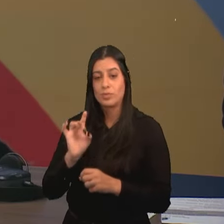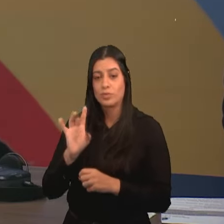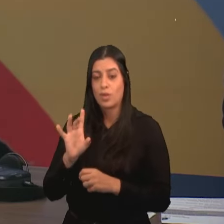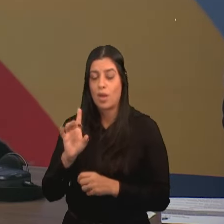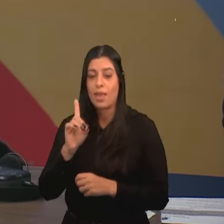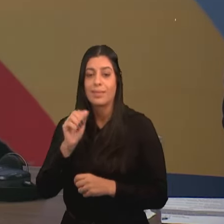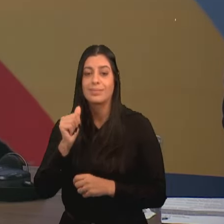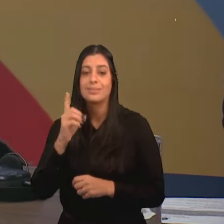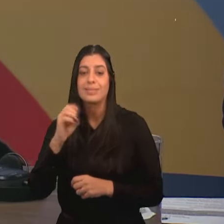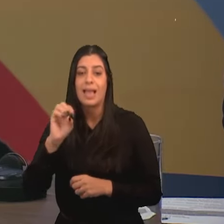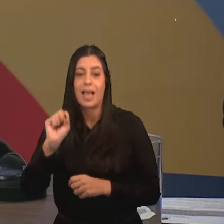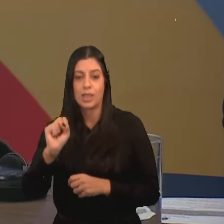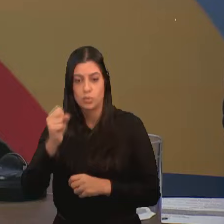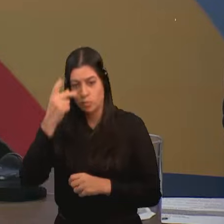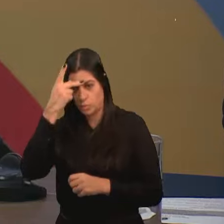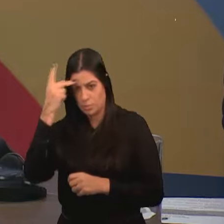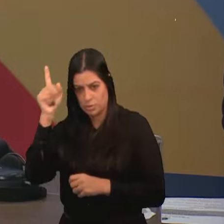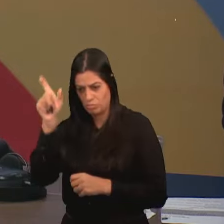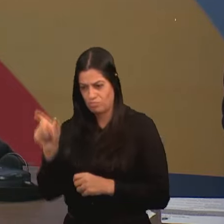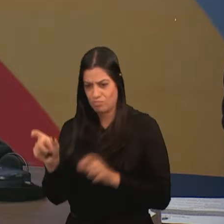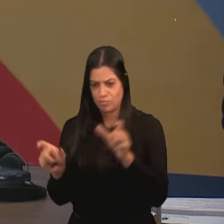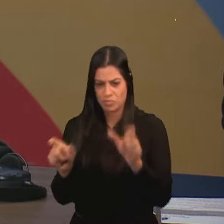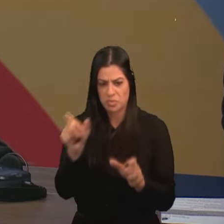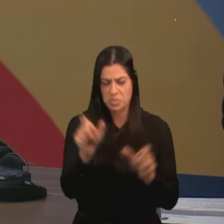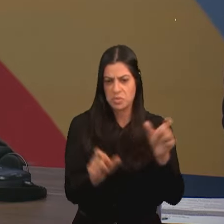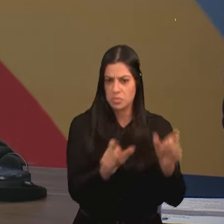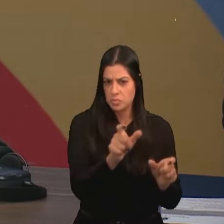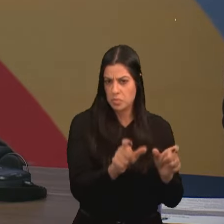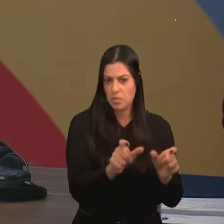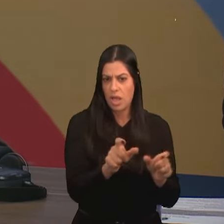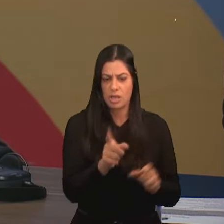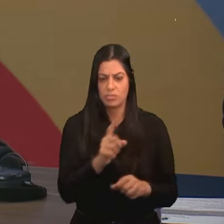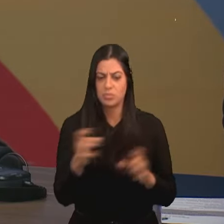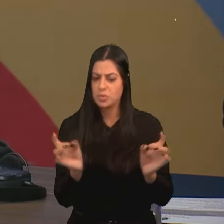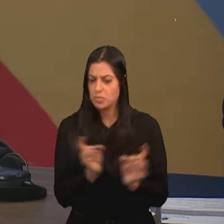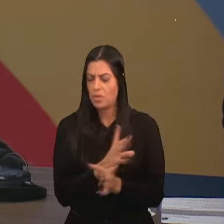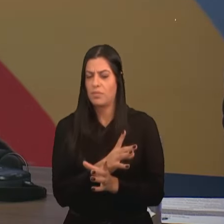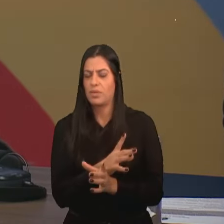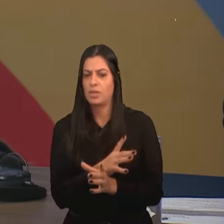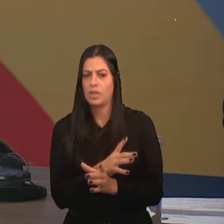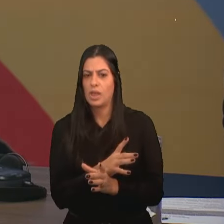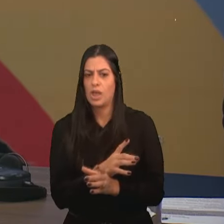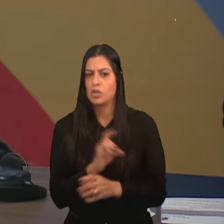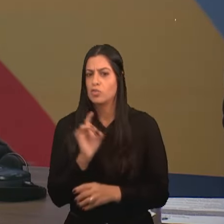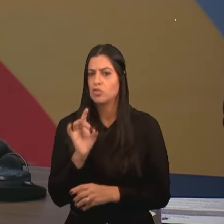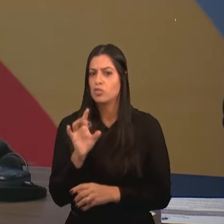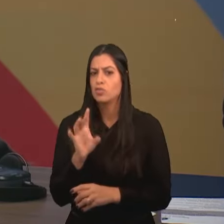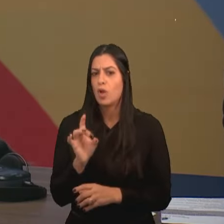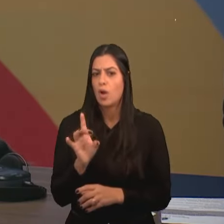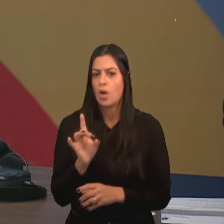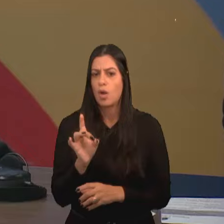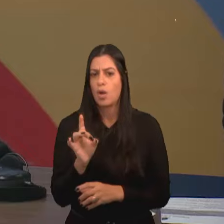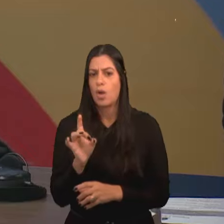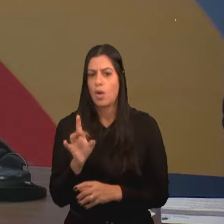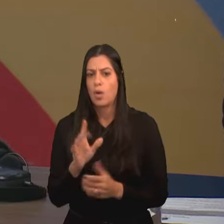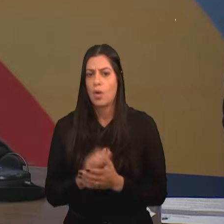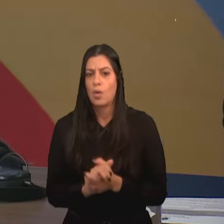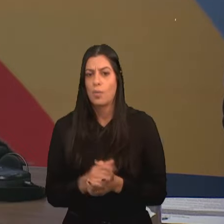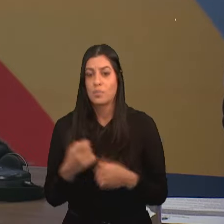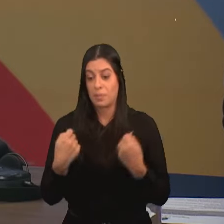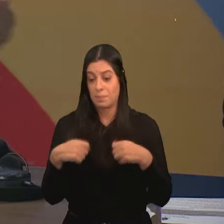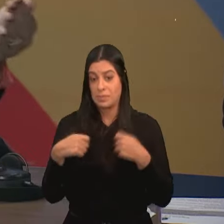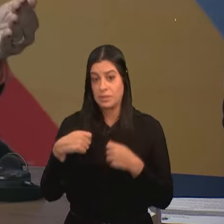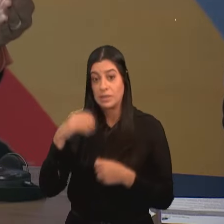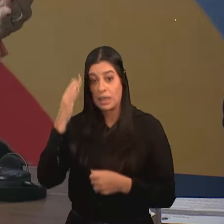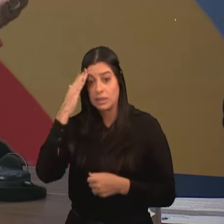no son datos personales y, por lo tanto, solo una regulación de protección de datos no solucionaría la accountability, la